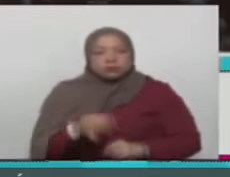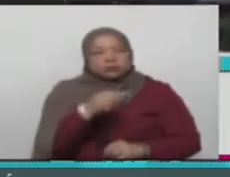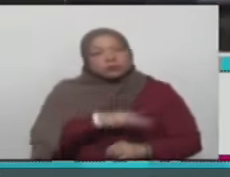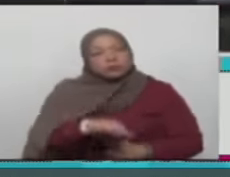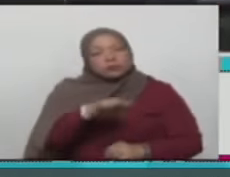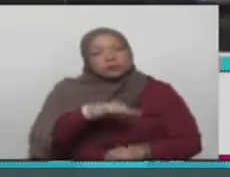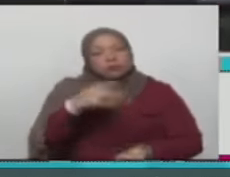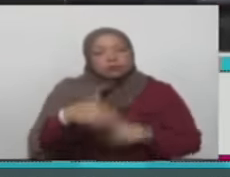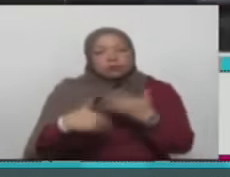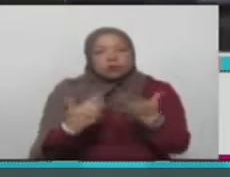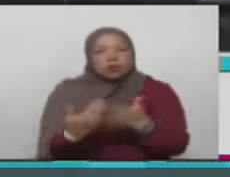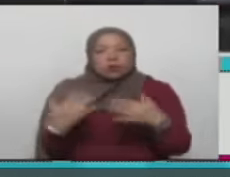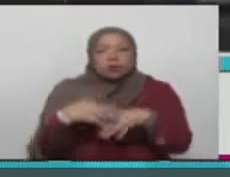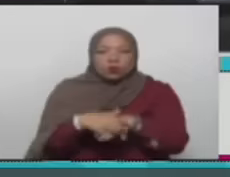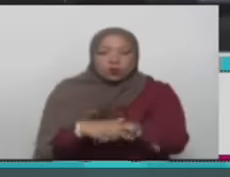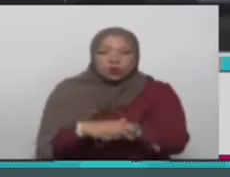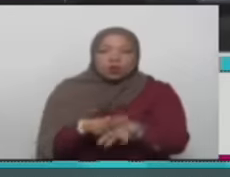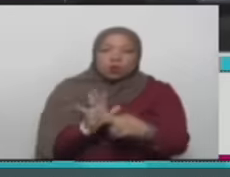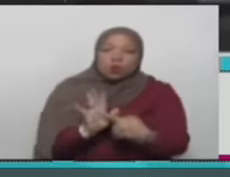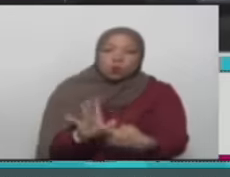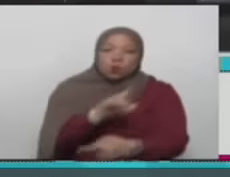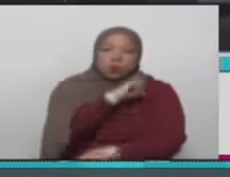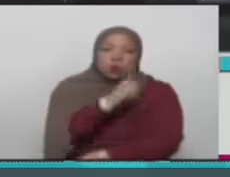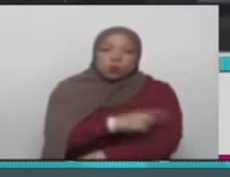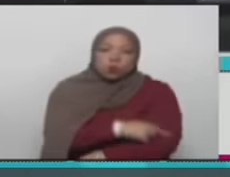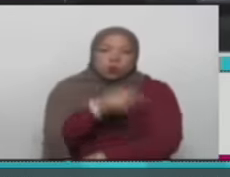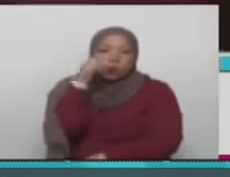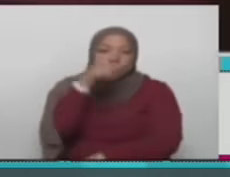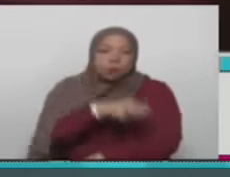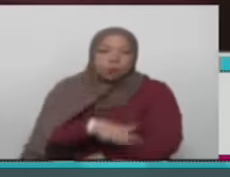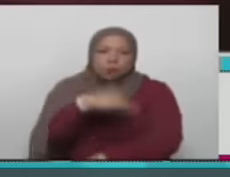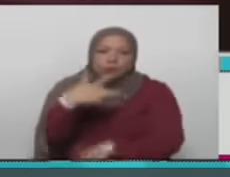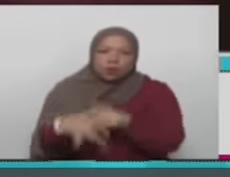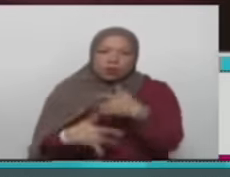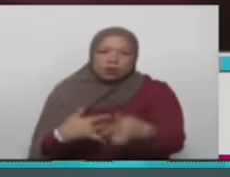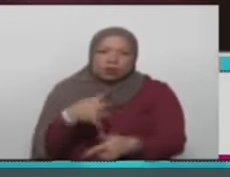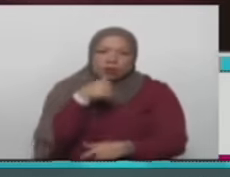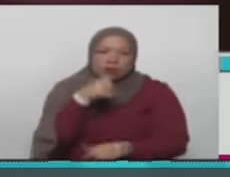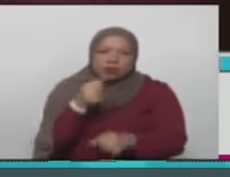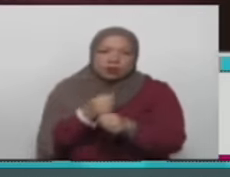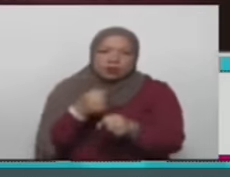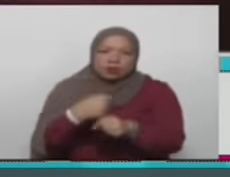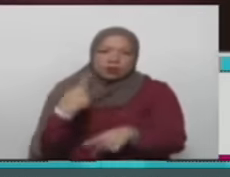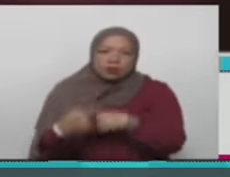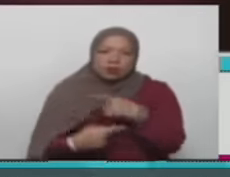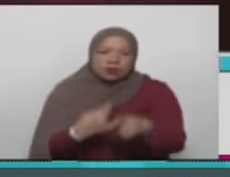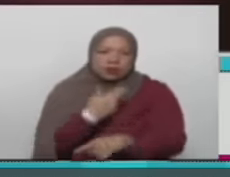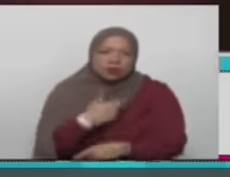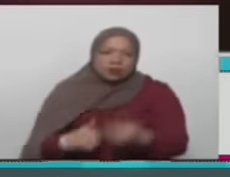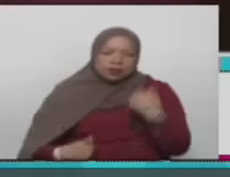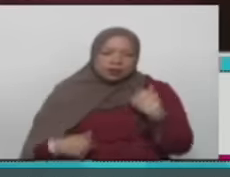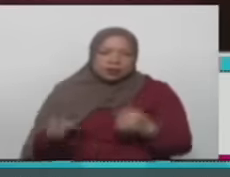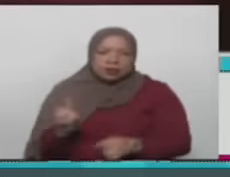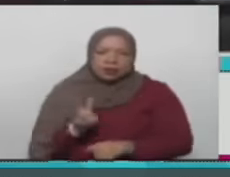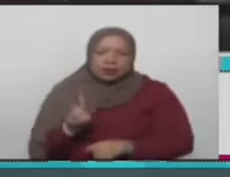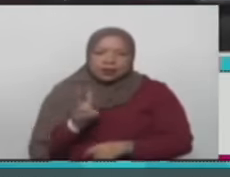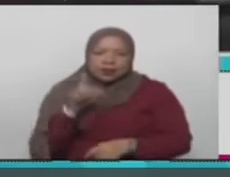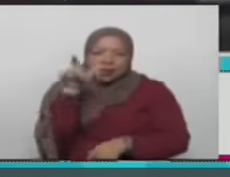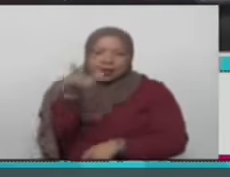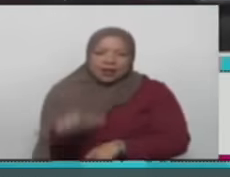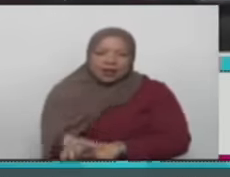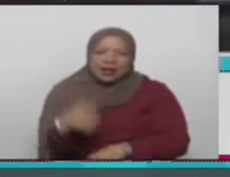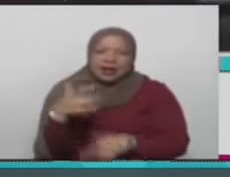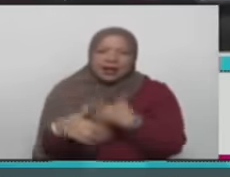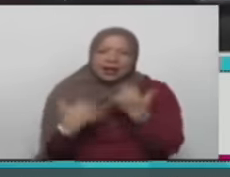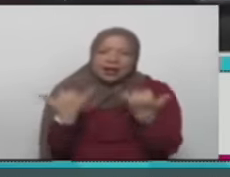ser reiterada frente a un poder público de la nación, bueno, eso está sancionado por el Código Penal.